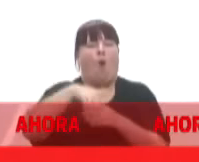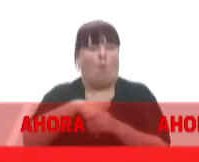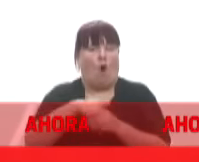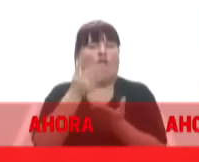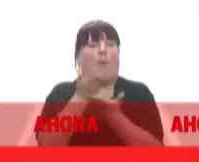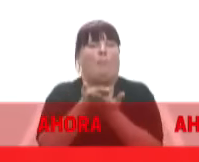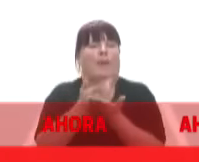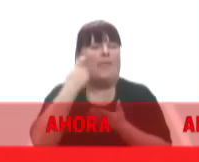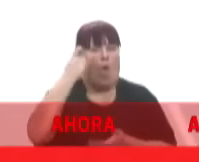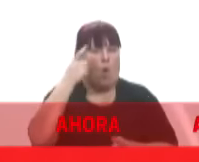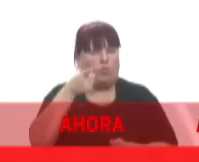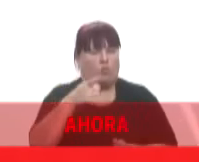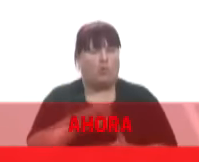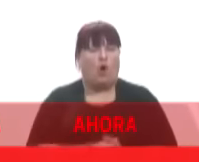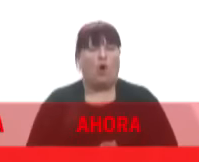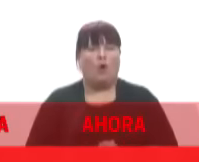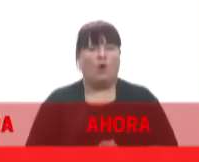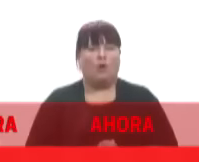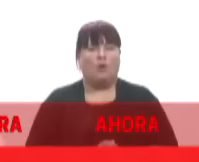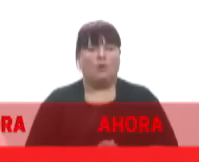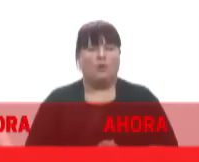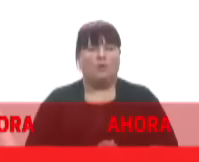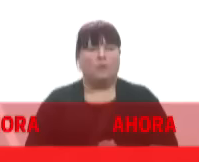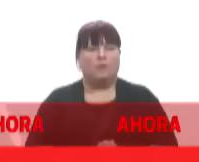del senador Lustó.